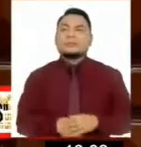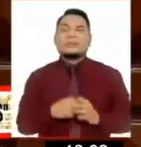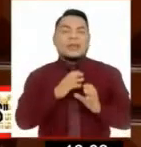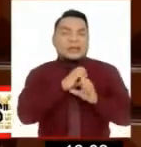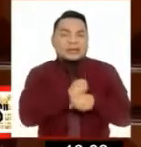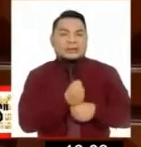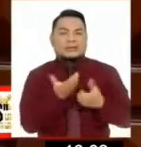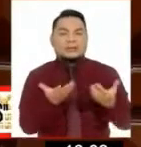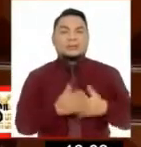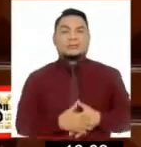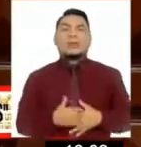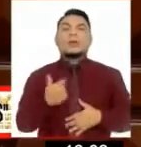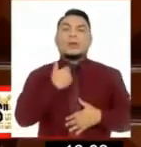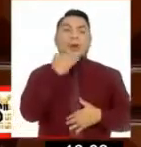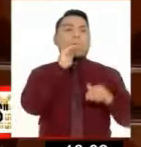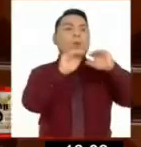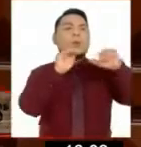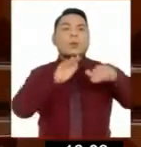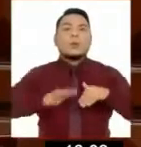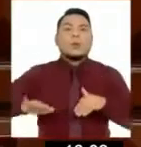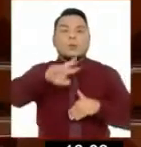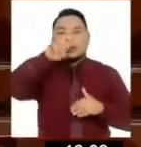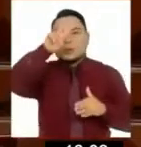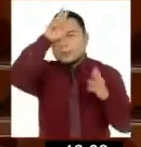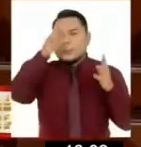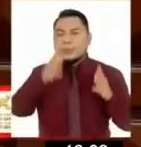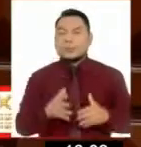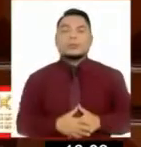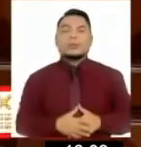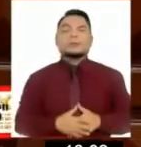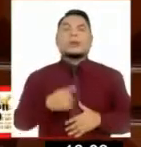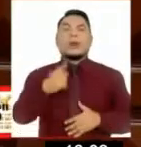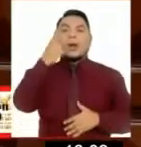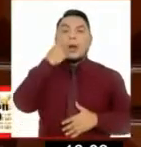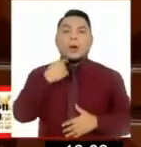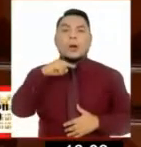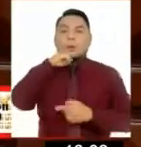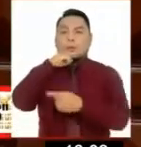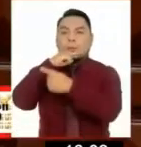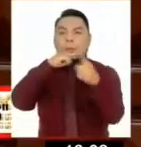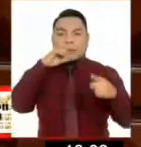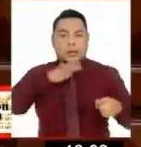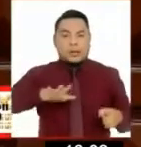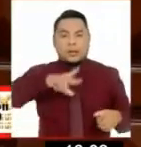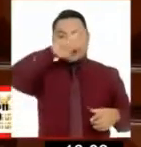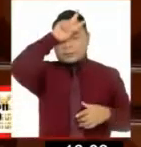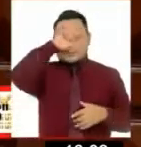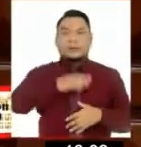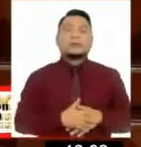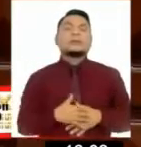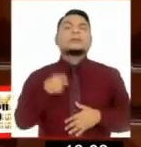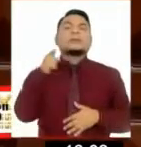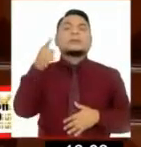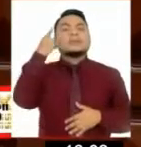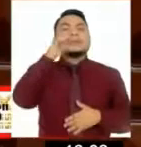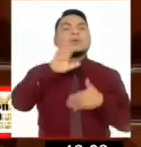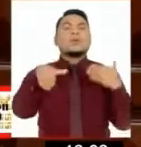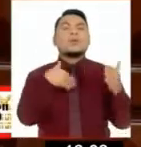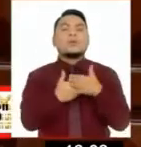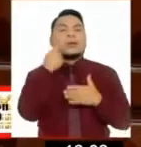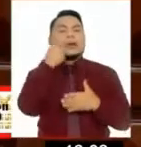agobian. Convoco a todos los peruanos, a los hombres y mujeres de esta patria, sin distingos de